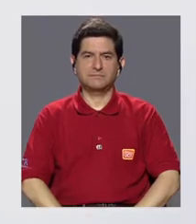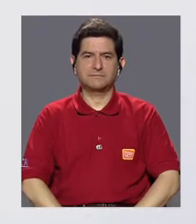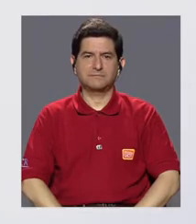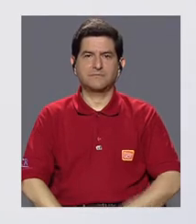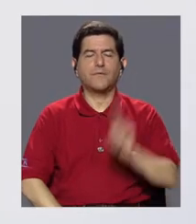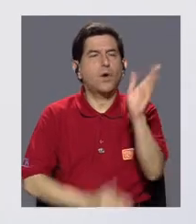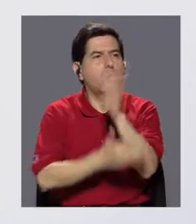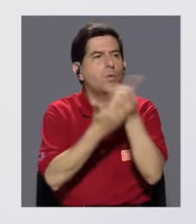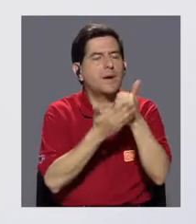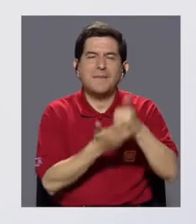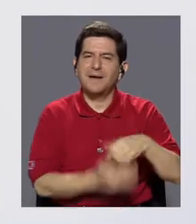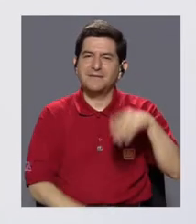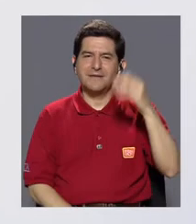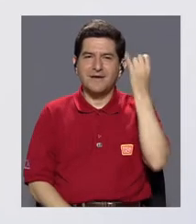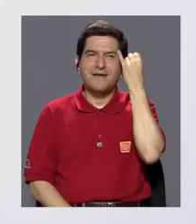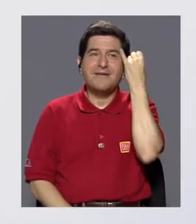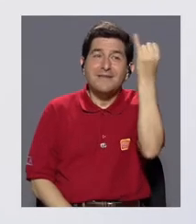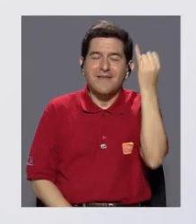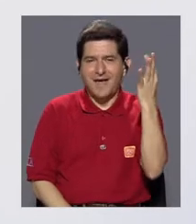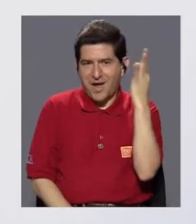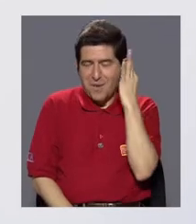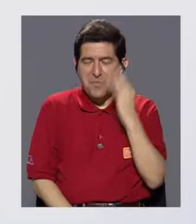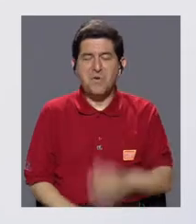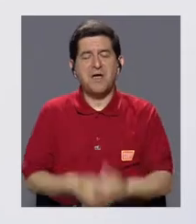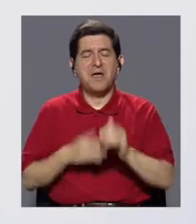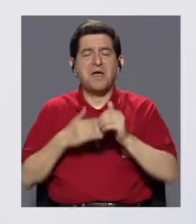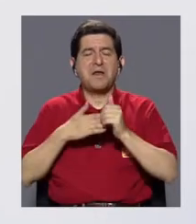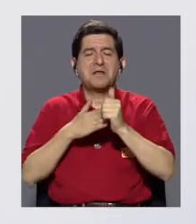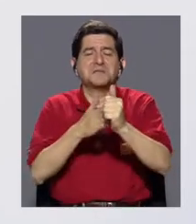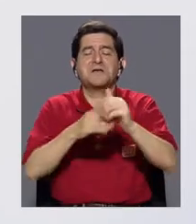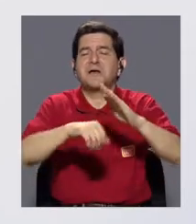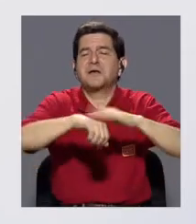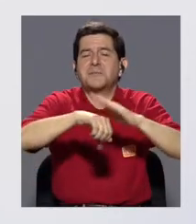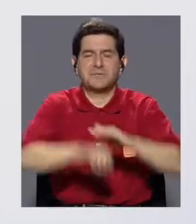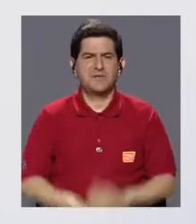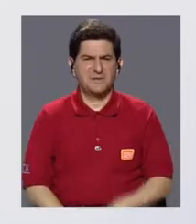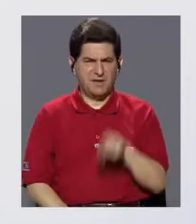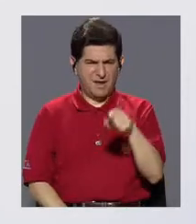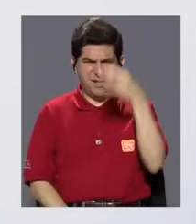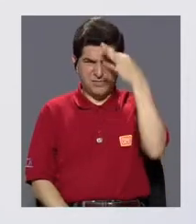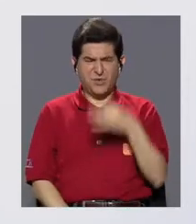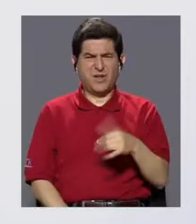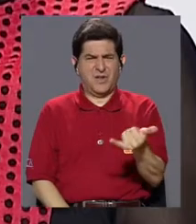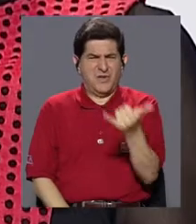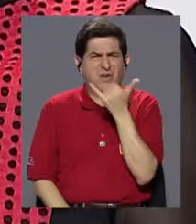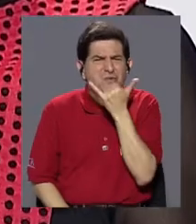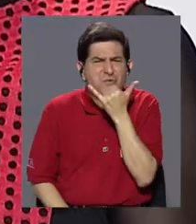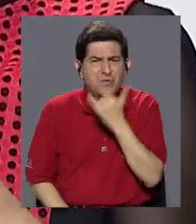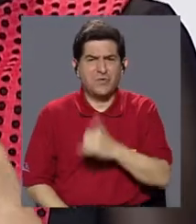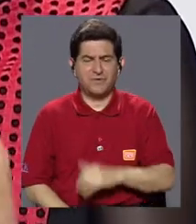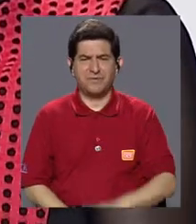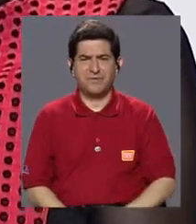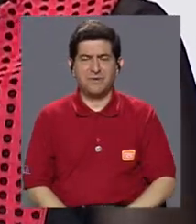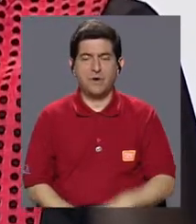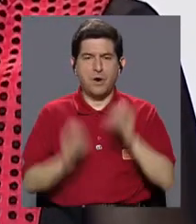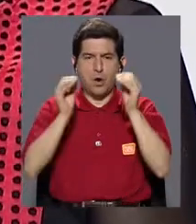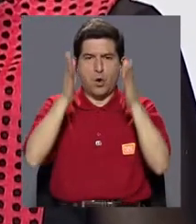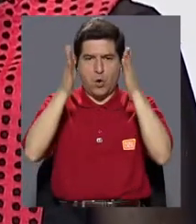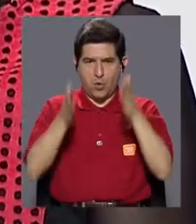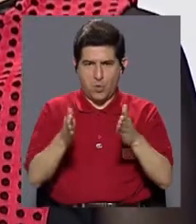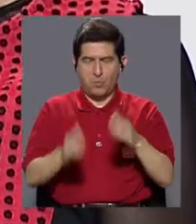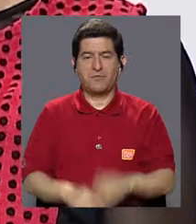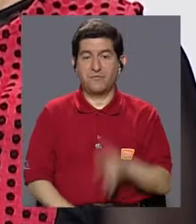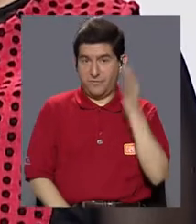por un lado está el discurso de que las mujeres se dejan llevar cosa que es un pienso que un error la profesora